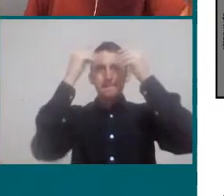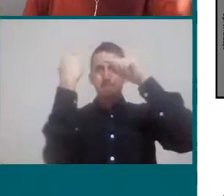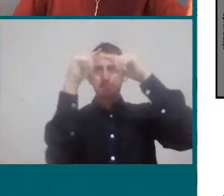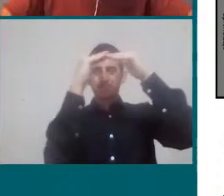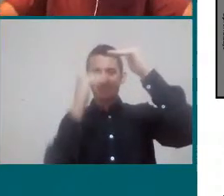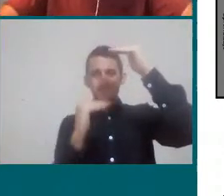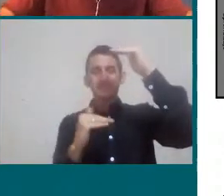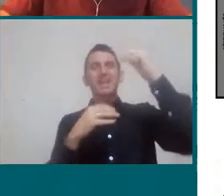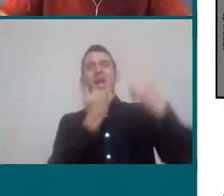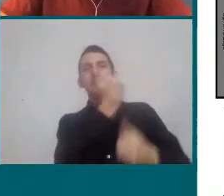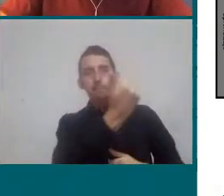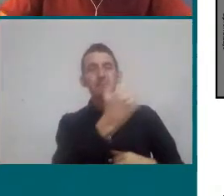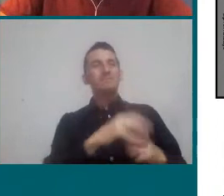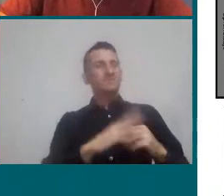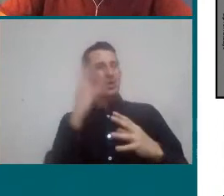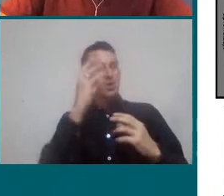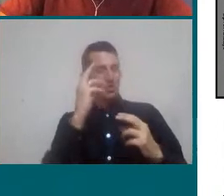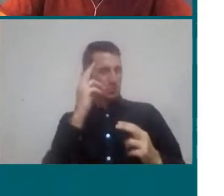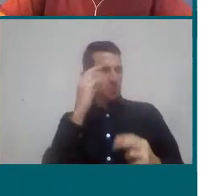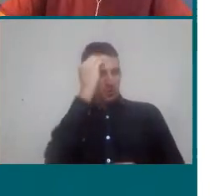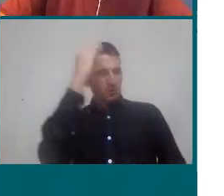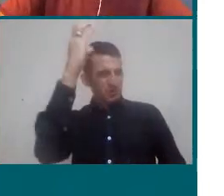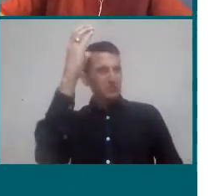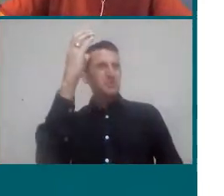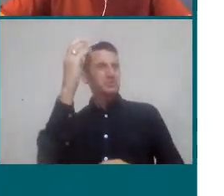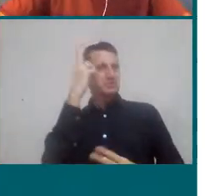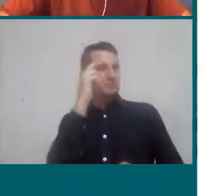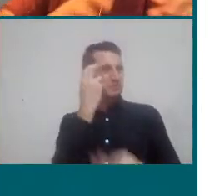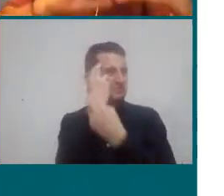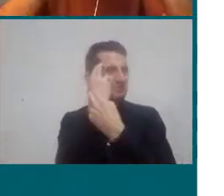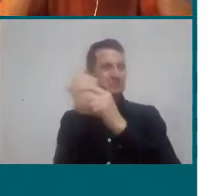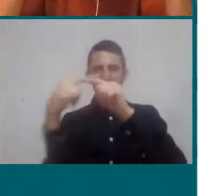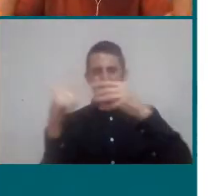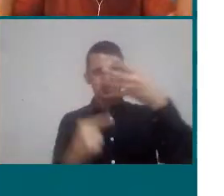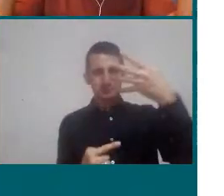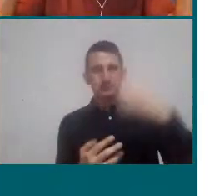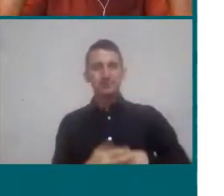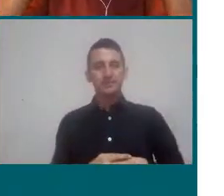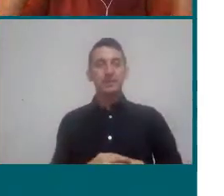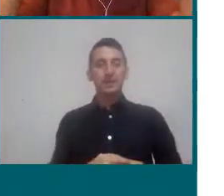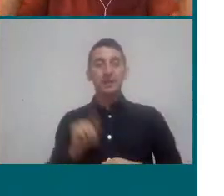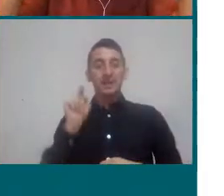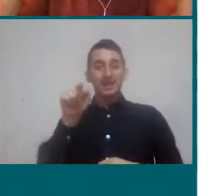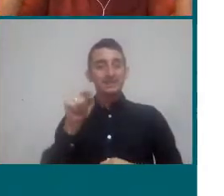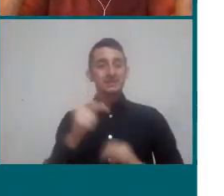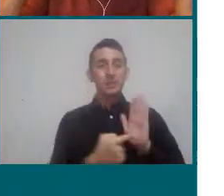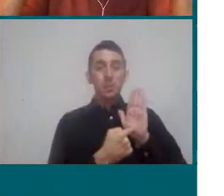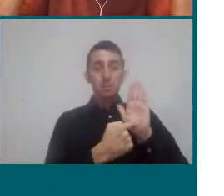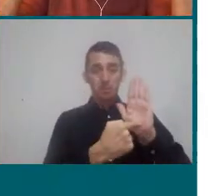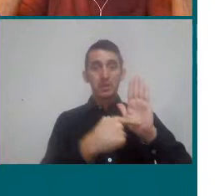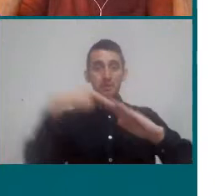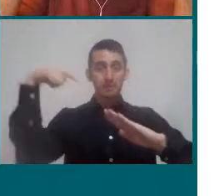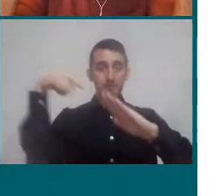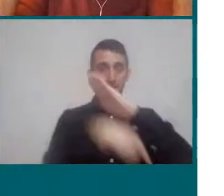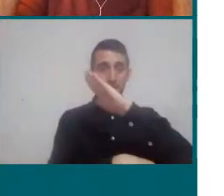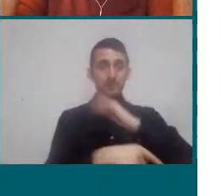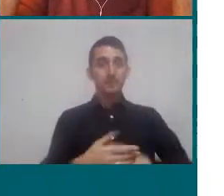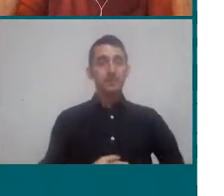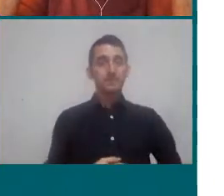conceptos, procedimientos o metacondición. ¿De acuerdo? Y con todo esto tenemos un modelo como muy complejo, muy